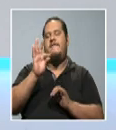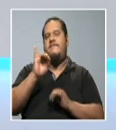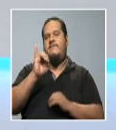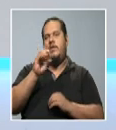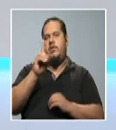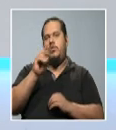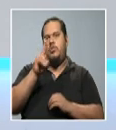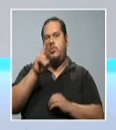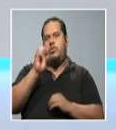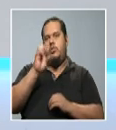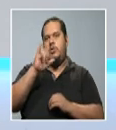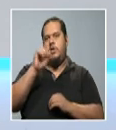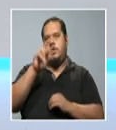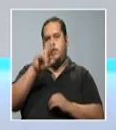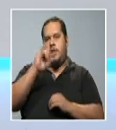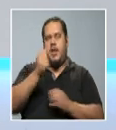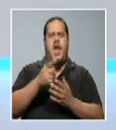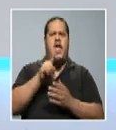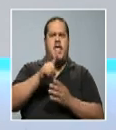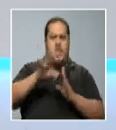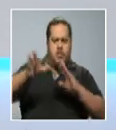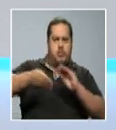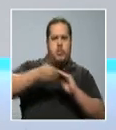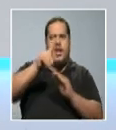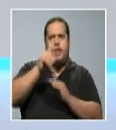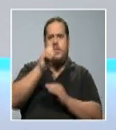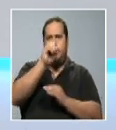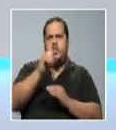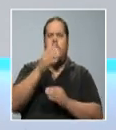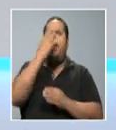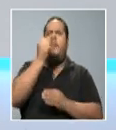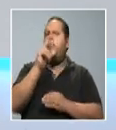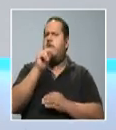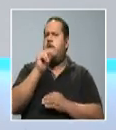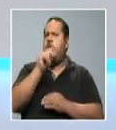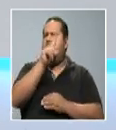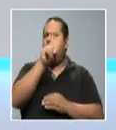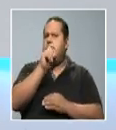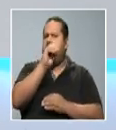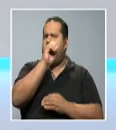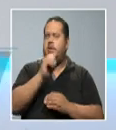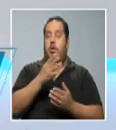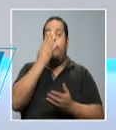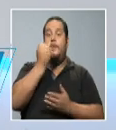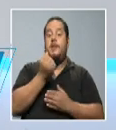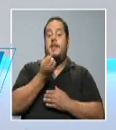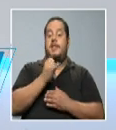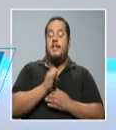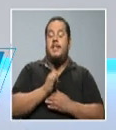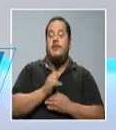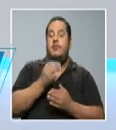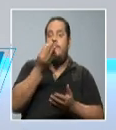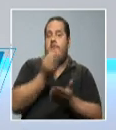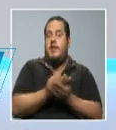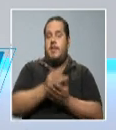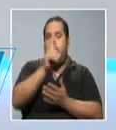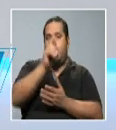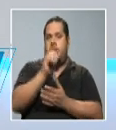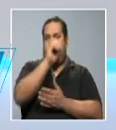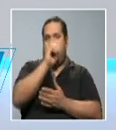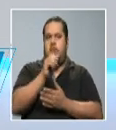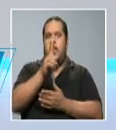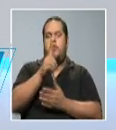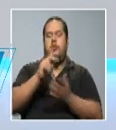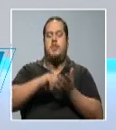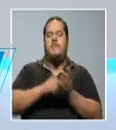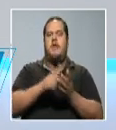eso suma el 100%. ¿Por qué no financiar el 100%? Bueno, es que al financiar el 100%, primero que todo eso va a representar